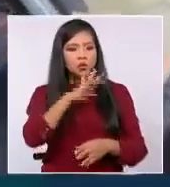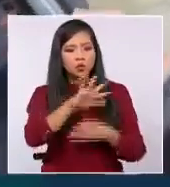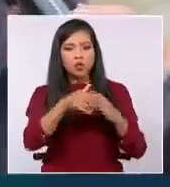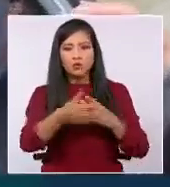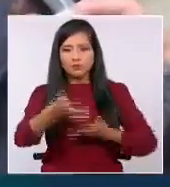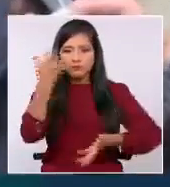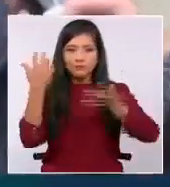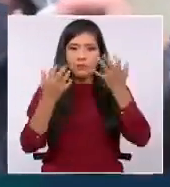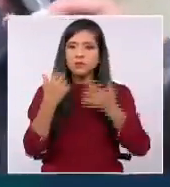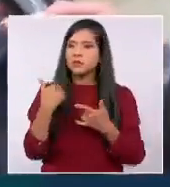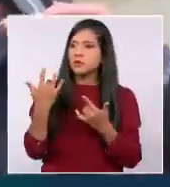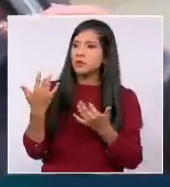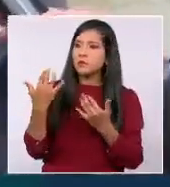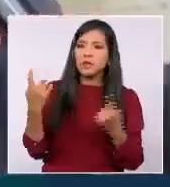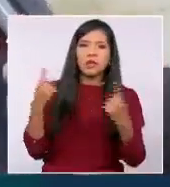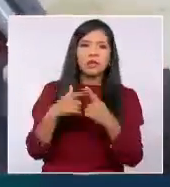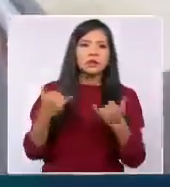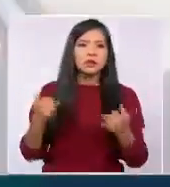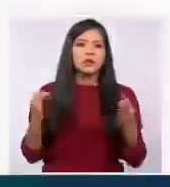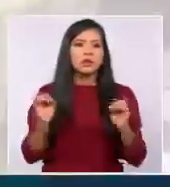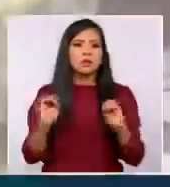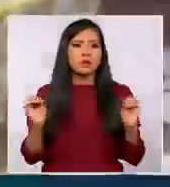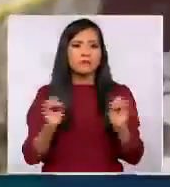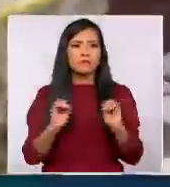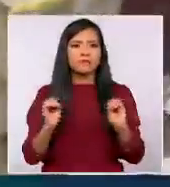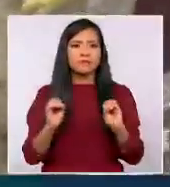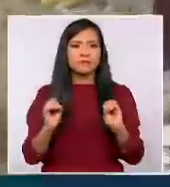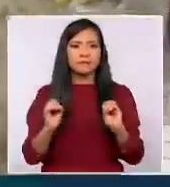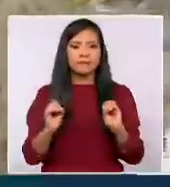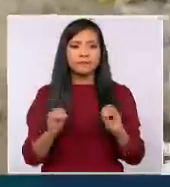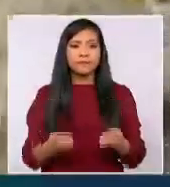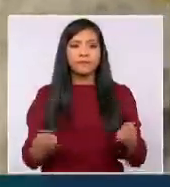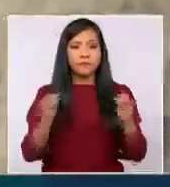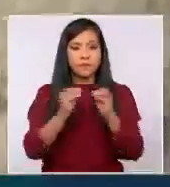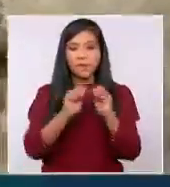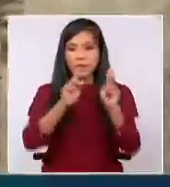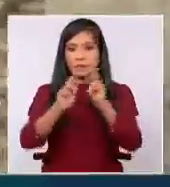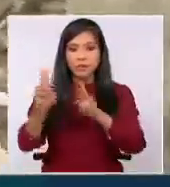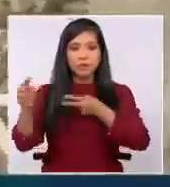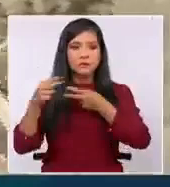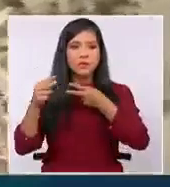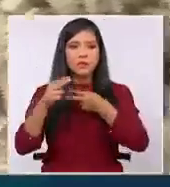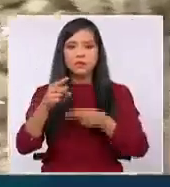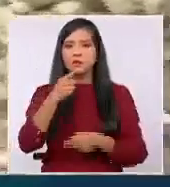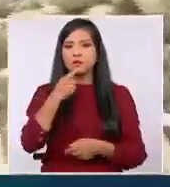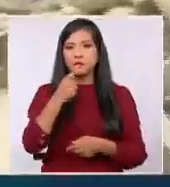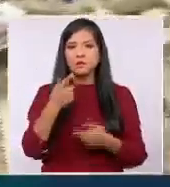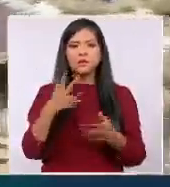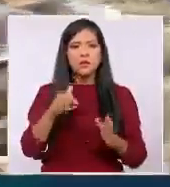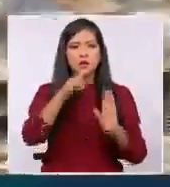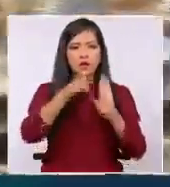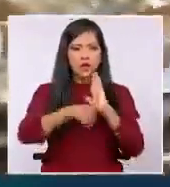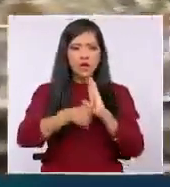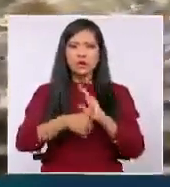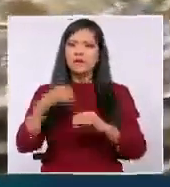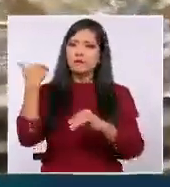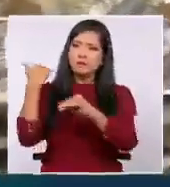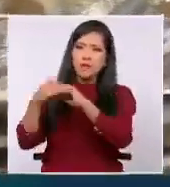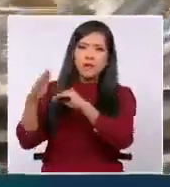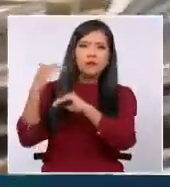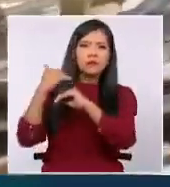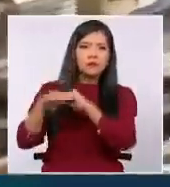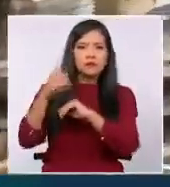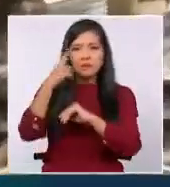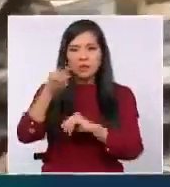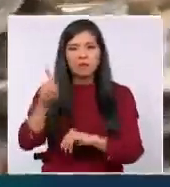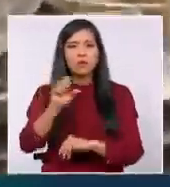y no ha hecho nada hasta ahora. Además, los vecinos indicaron que mandaron notas a la subalcaldía de Cotahuama, sin